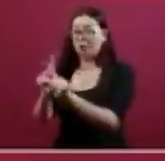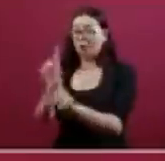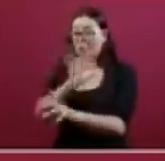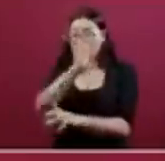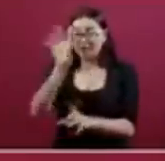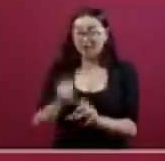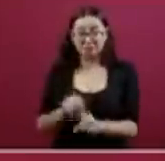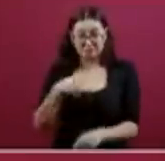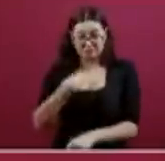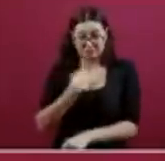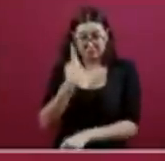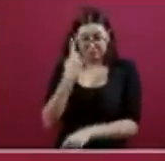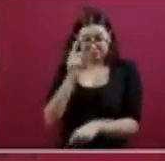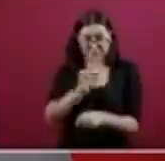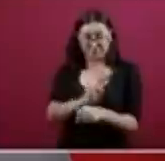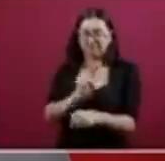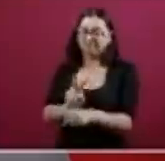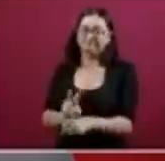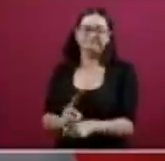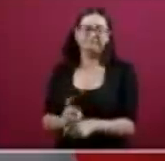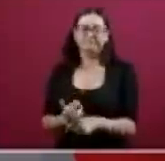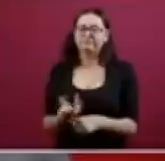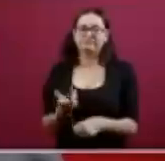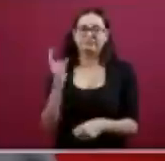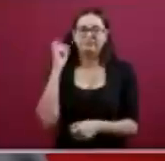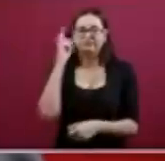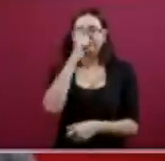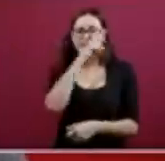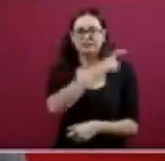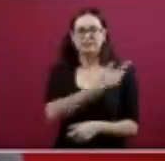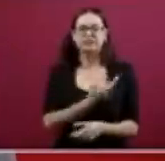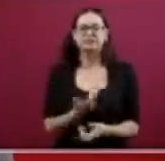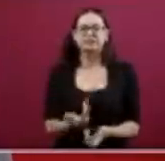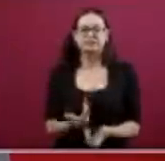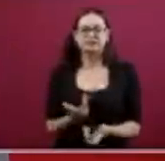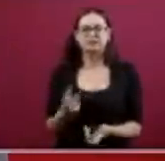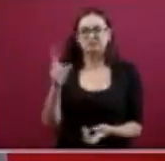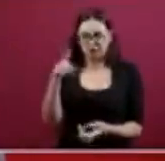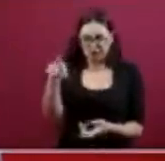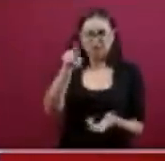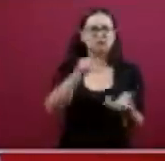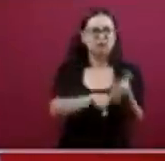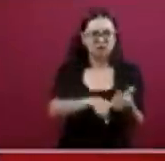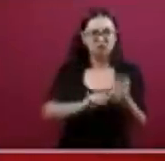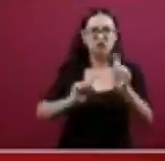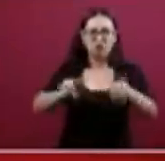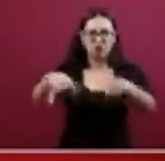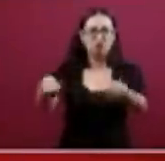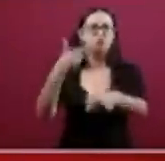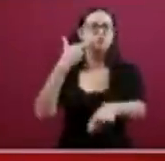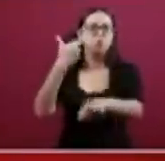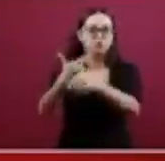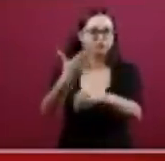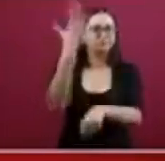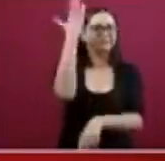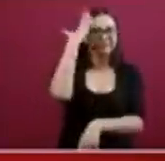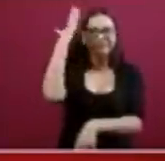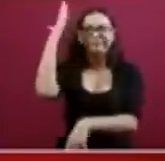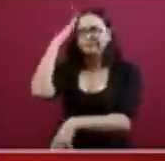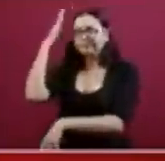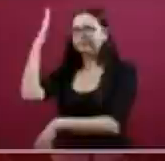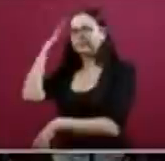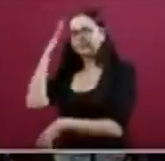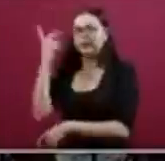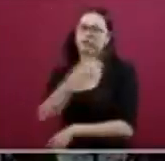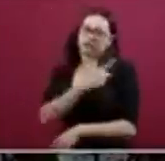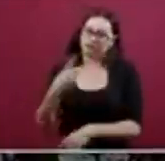Además, se tiene que respetar a los titulares de las dependencias y